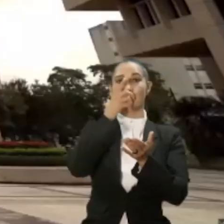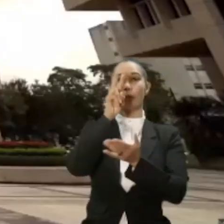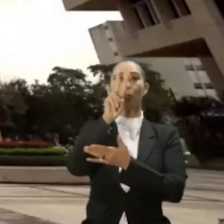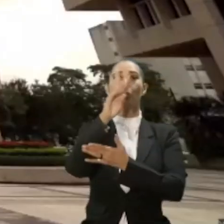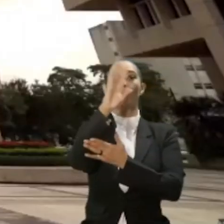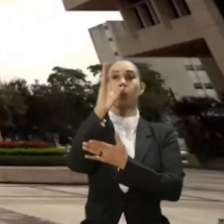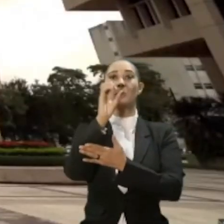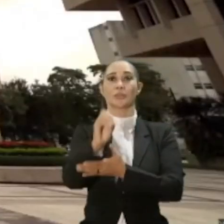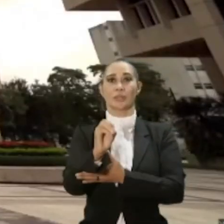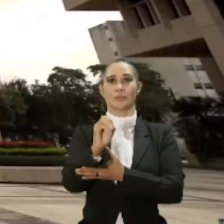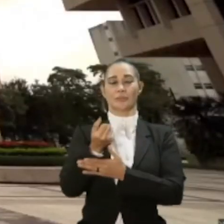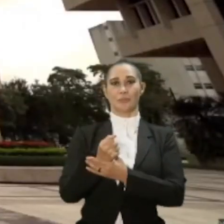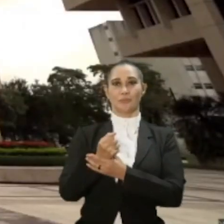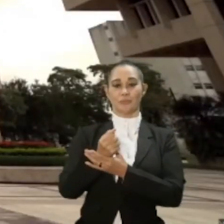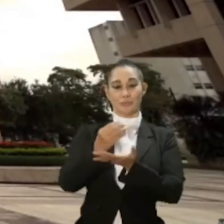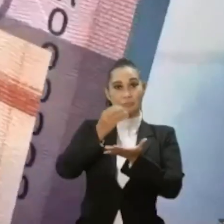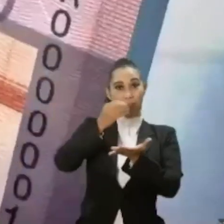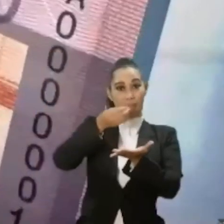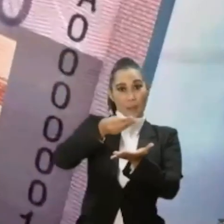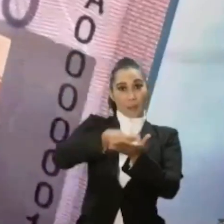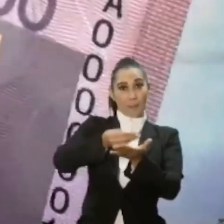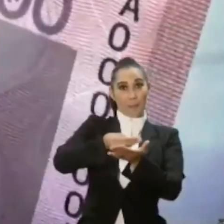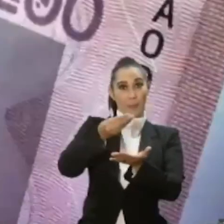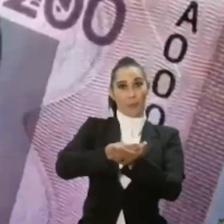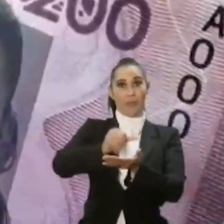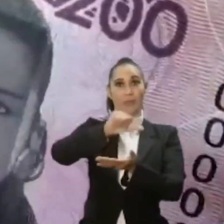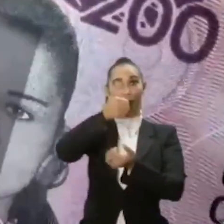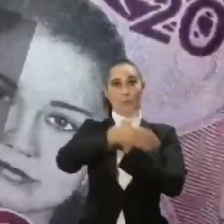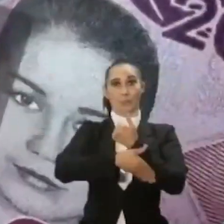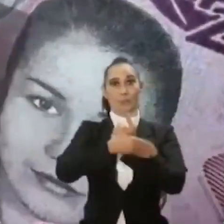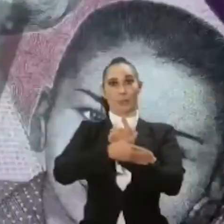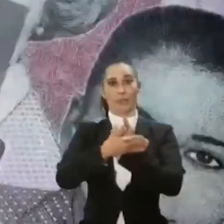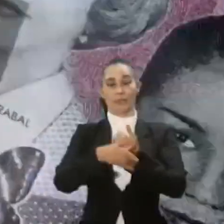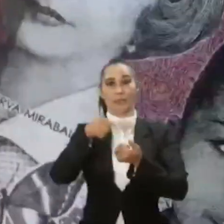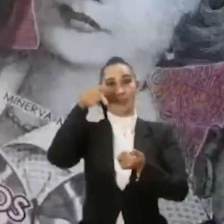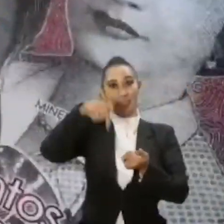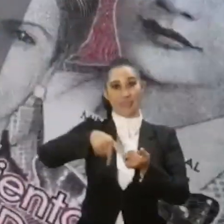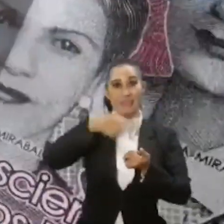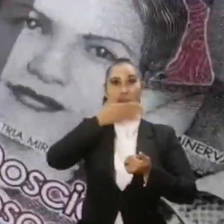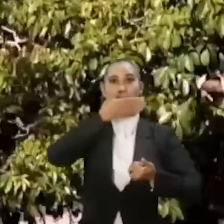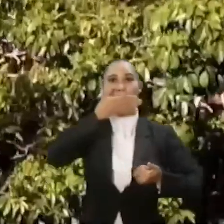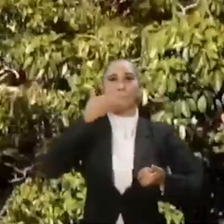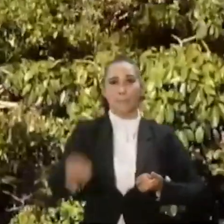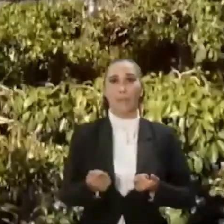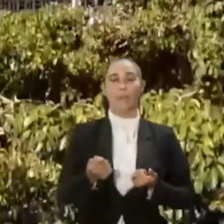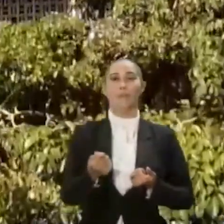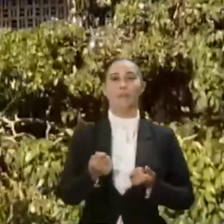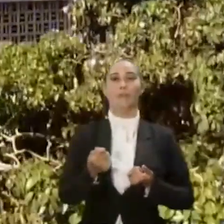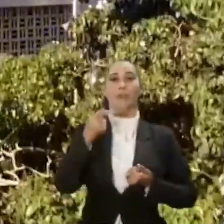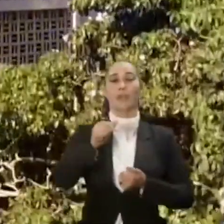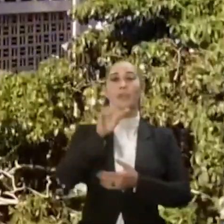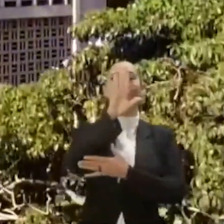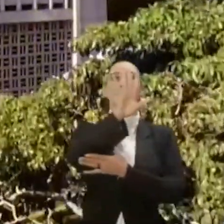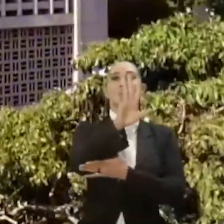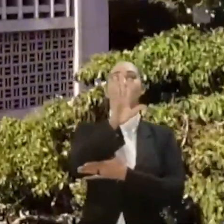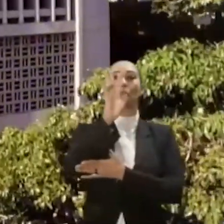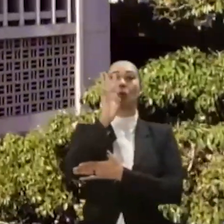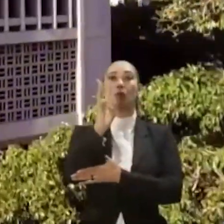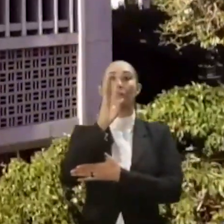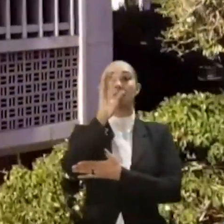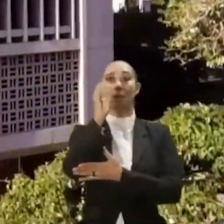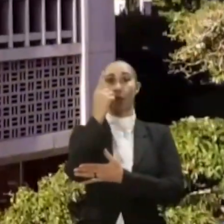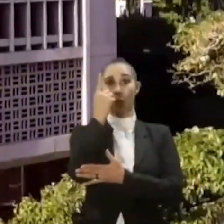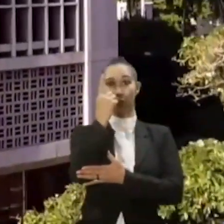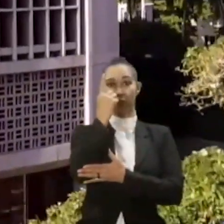a la depreciación observada en las monedas de la mayoría de los países. La tasa de cambio hoy está en 56 pesos por